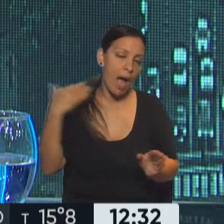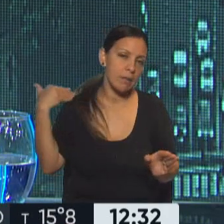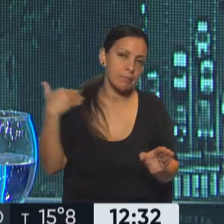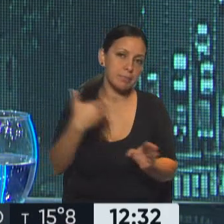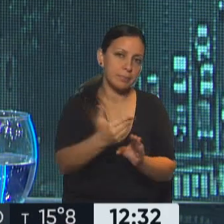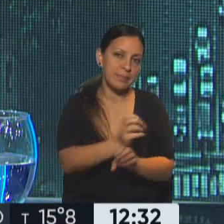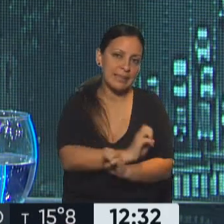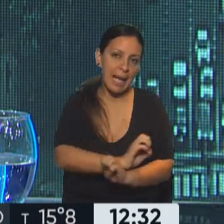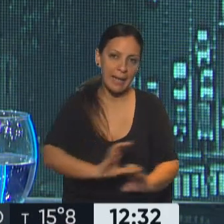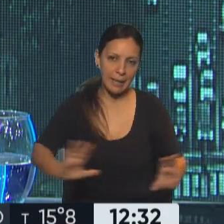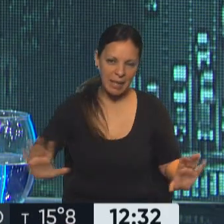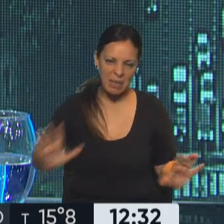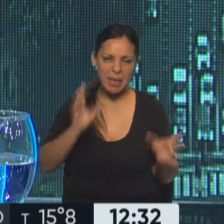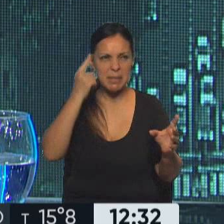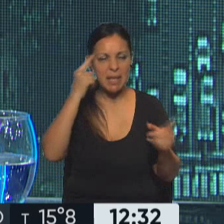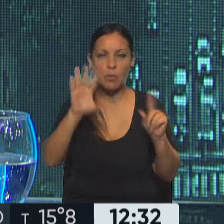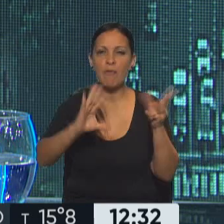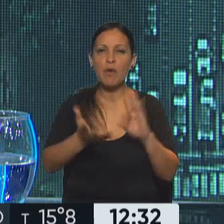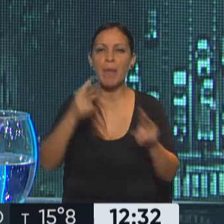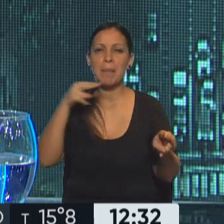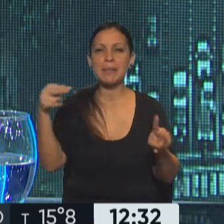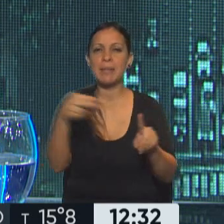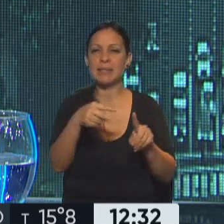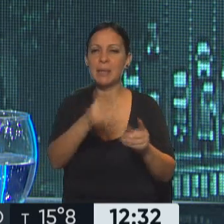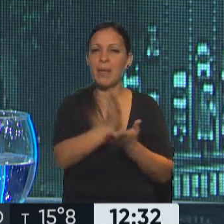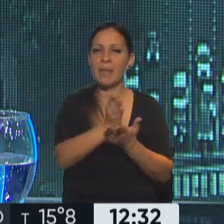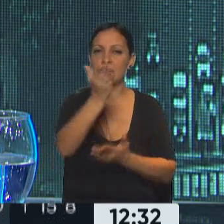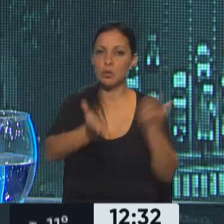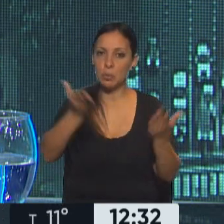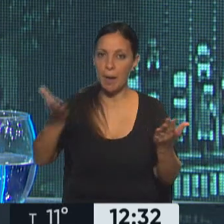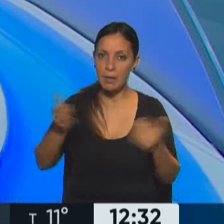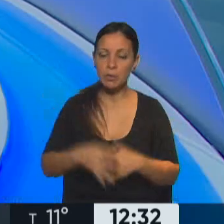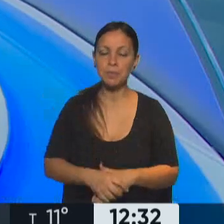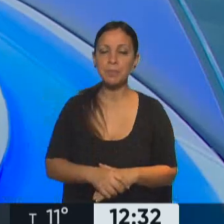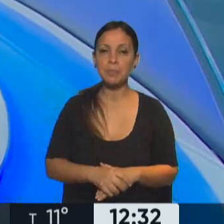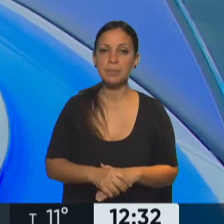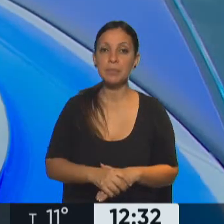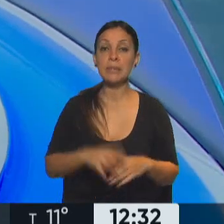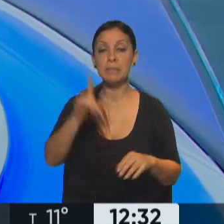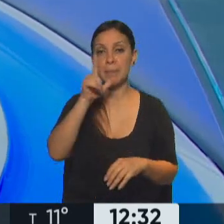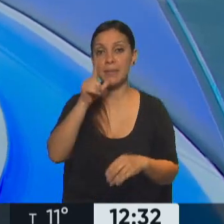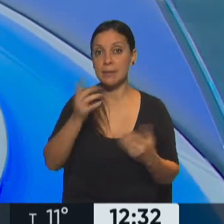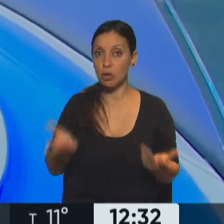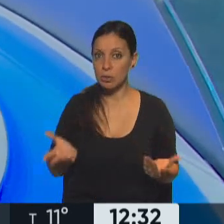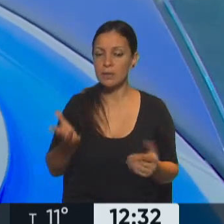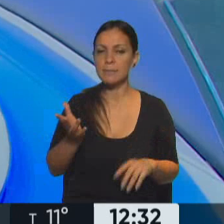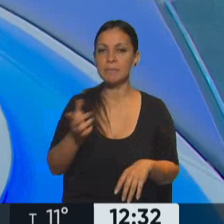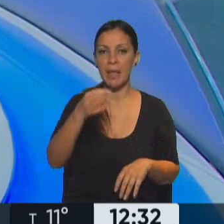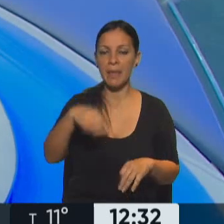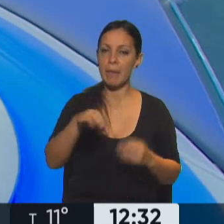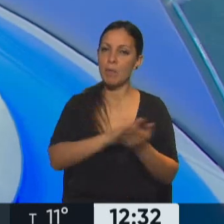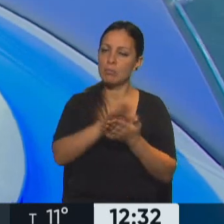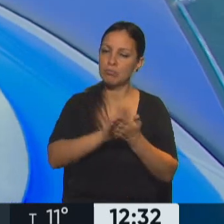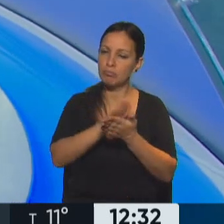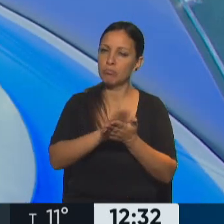desde una perspectiva de derechos humanos fundamentales, como ustedes saben muy bien. Entonces, me parece que lo que tenemos que hacer es remediar la